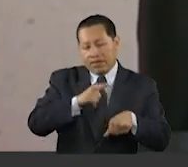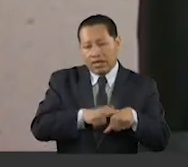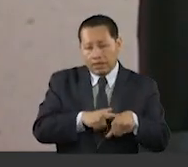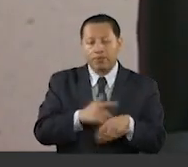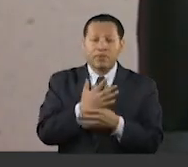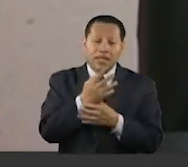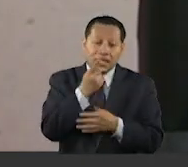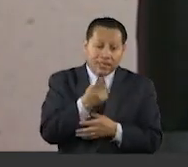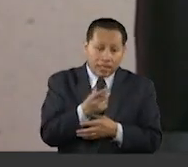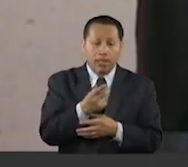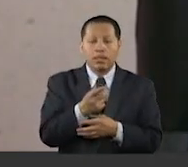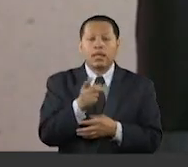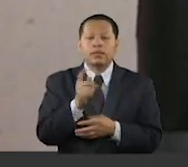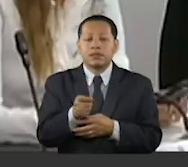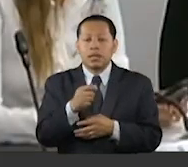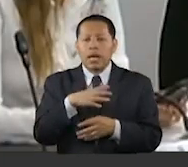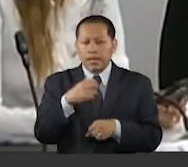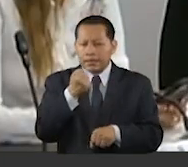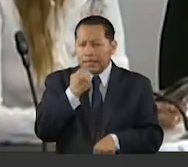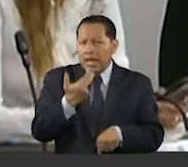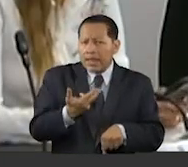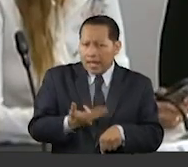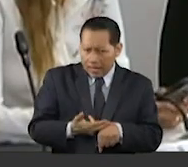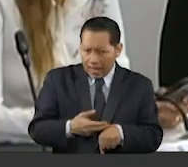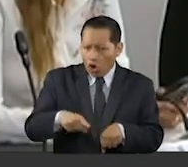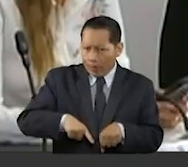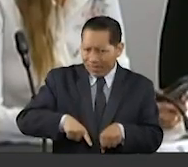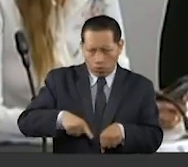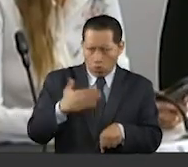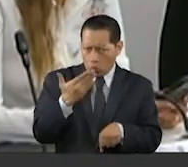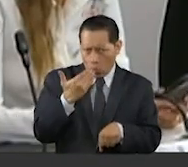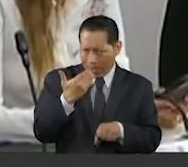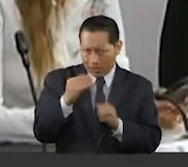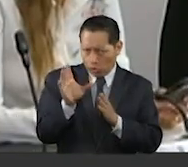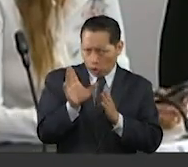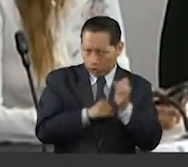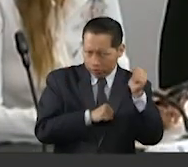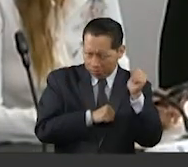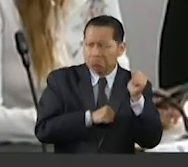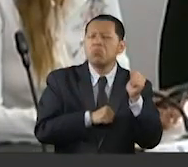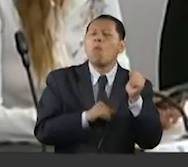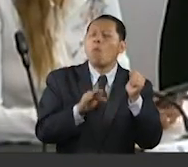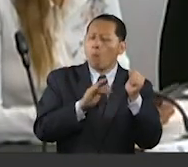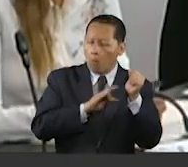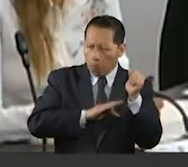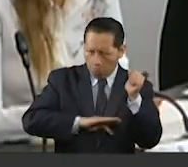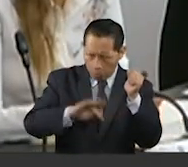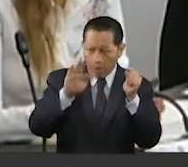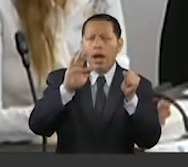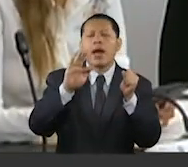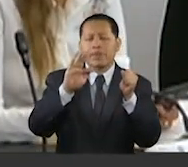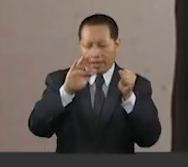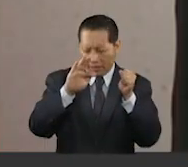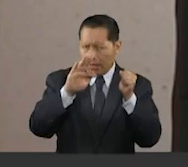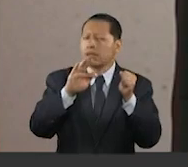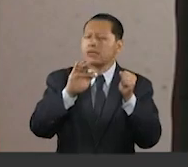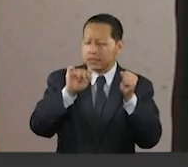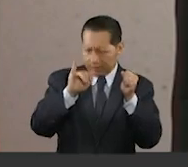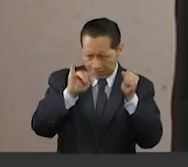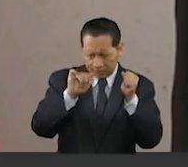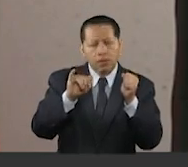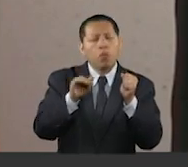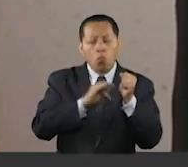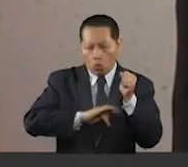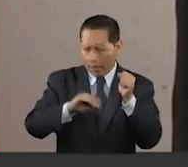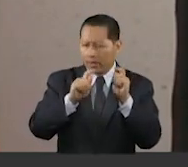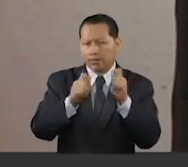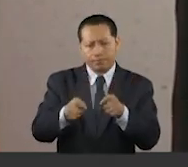ella no ocupa una secretaría de estado por lo que constitucionalmente dijo es elegible Para ocupar el cargo de ministra de la suprema corte